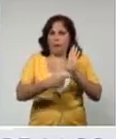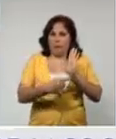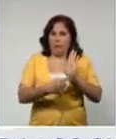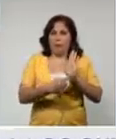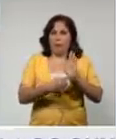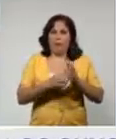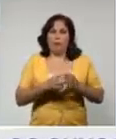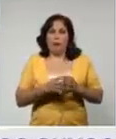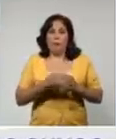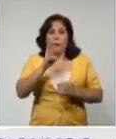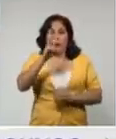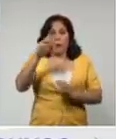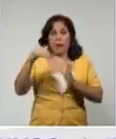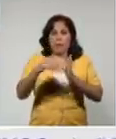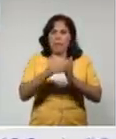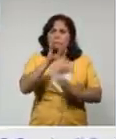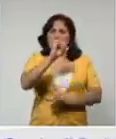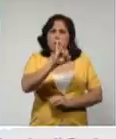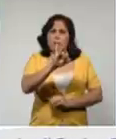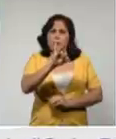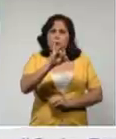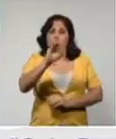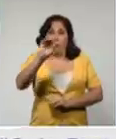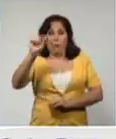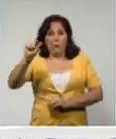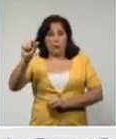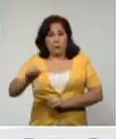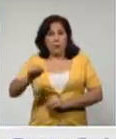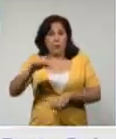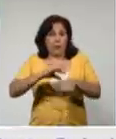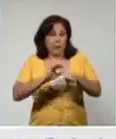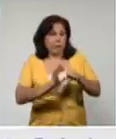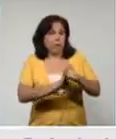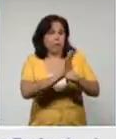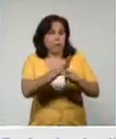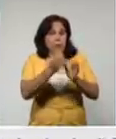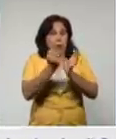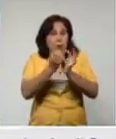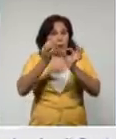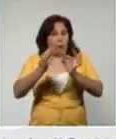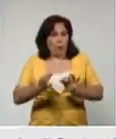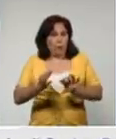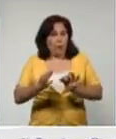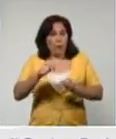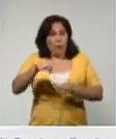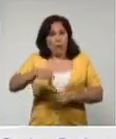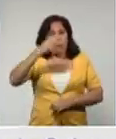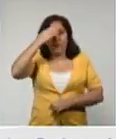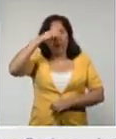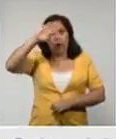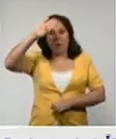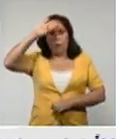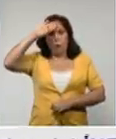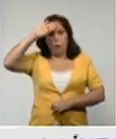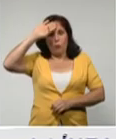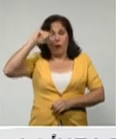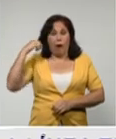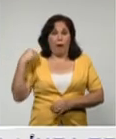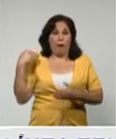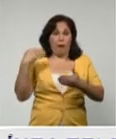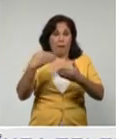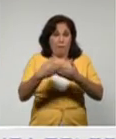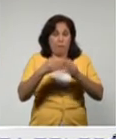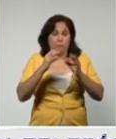los 3.700 pacientes diagnosticados con la enfermedad en Cuba hasta el día